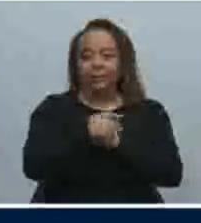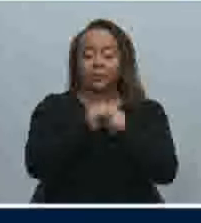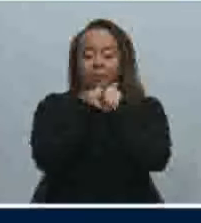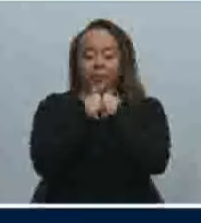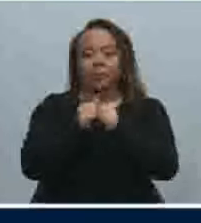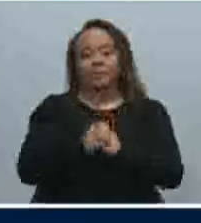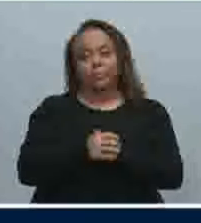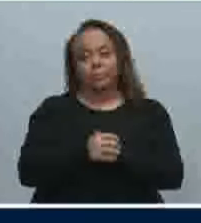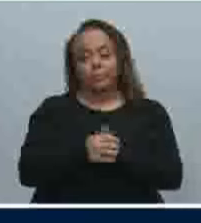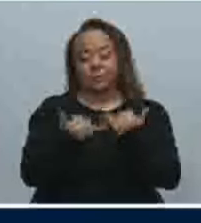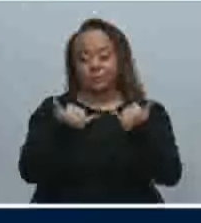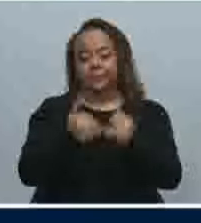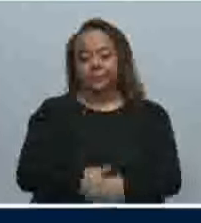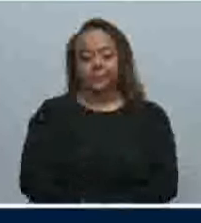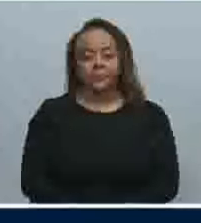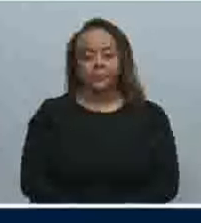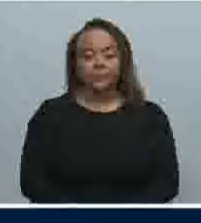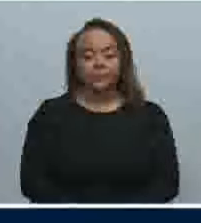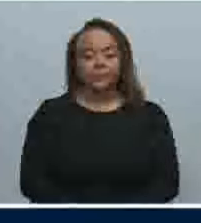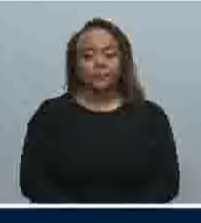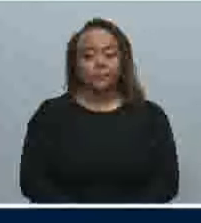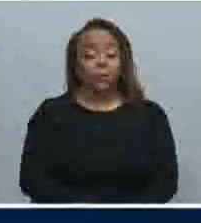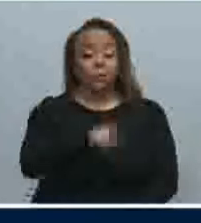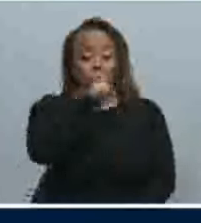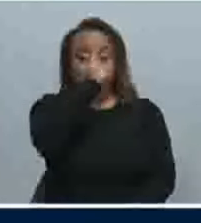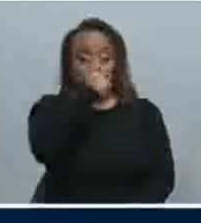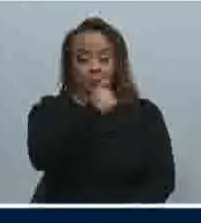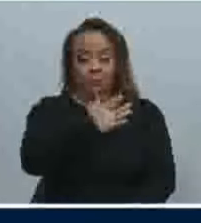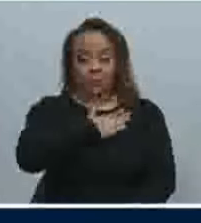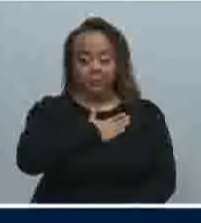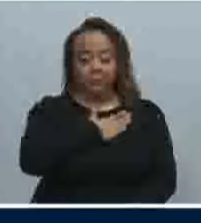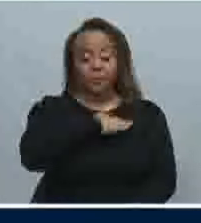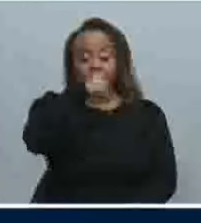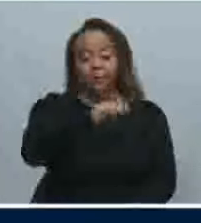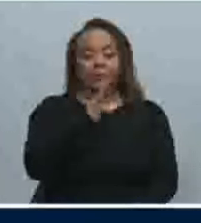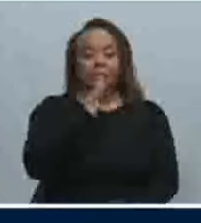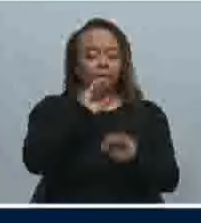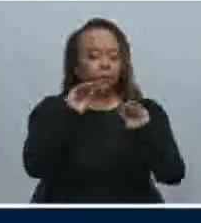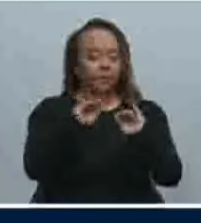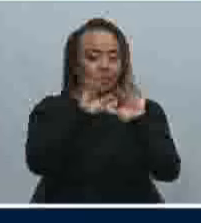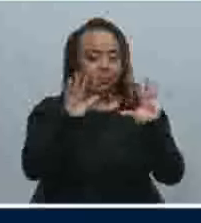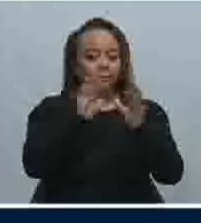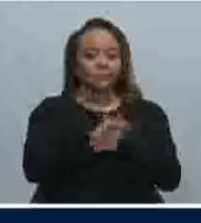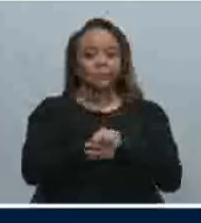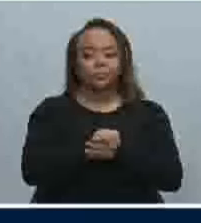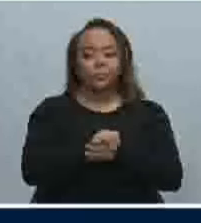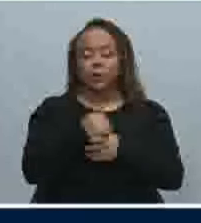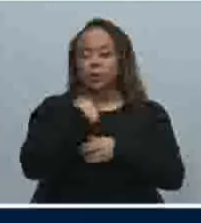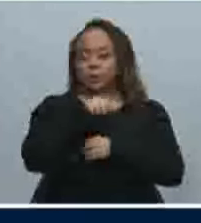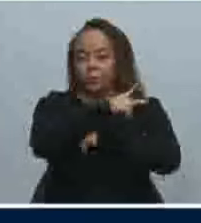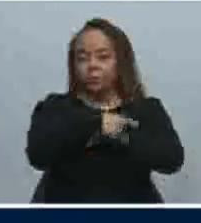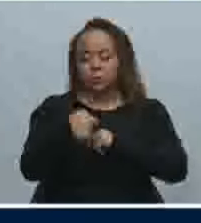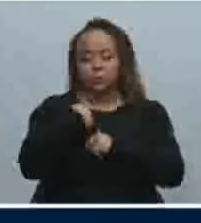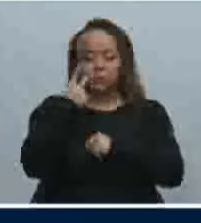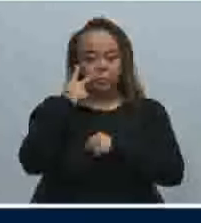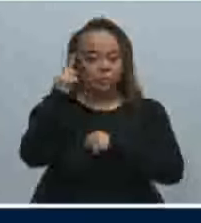deportiva de hoy si ustedes me preguntan a mí hoy hablábamos en la mañana y yo a puntaarenas yo no lo veo